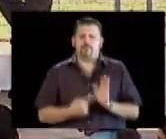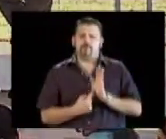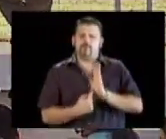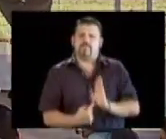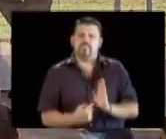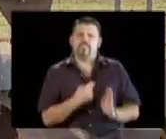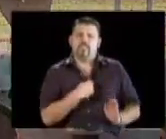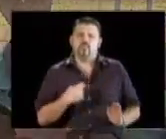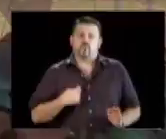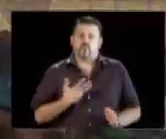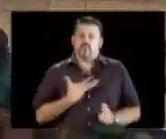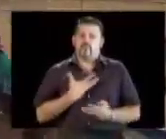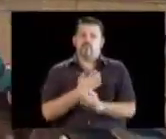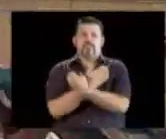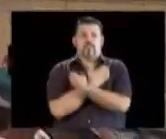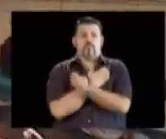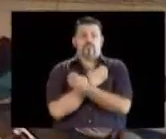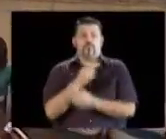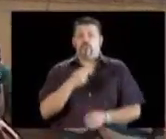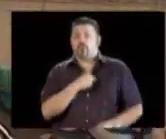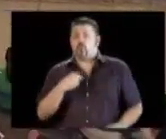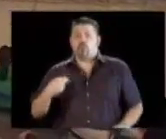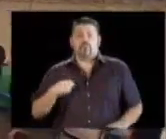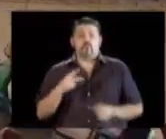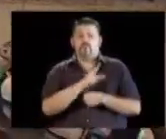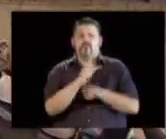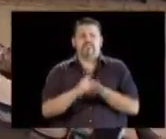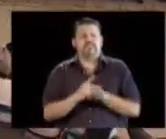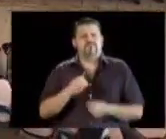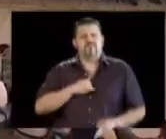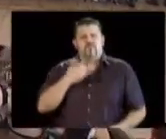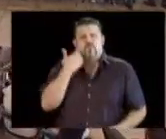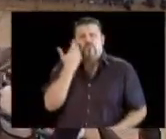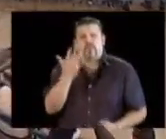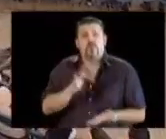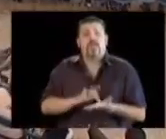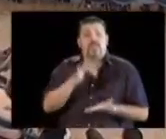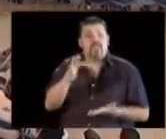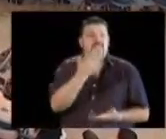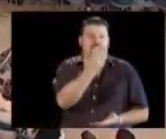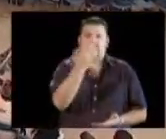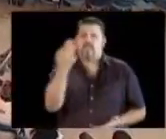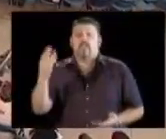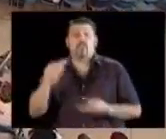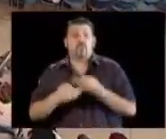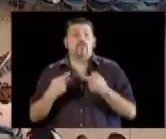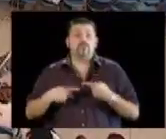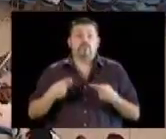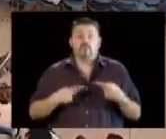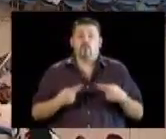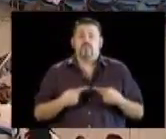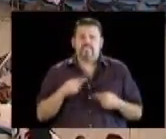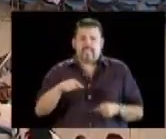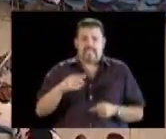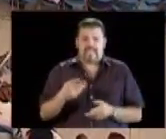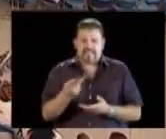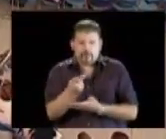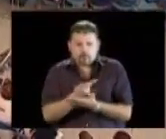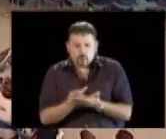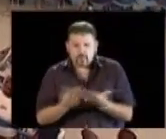en la educación en nuestro país. Y ahora quiero agradecer a quienes nos han apoyado fuertemente para que este proyecto aquí en Ciudad